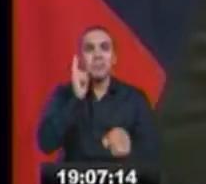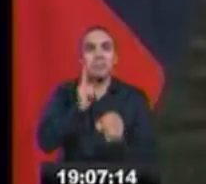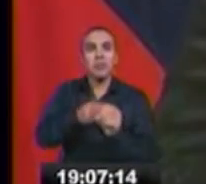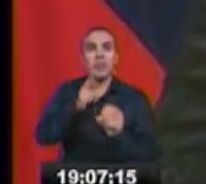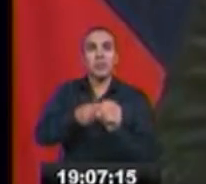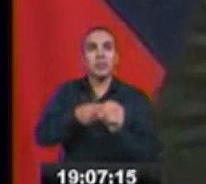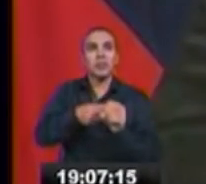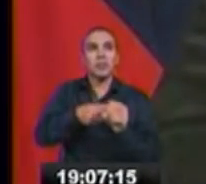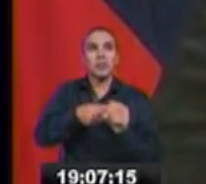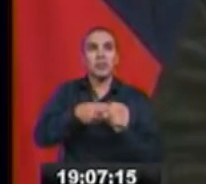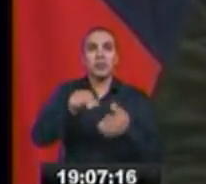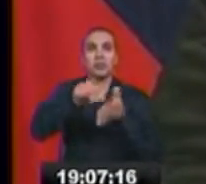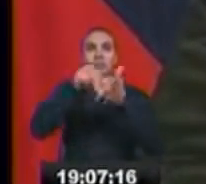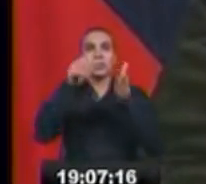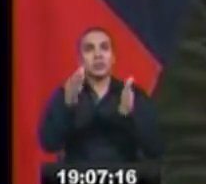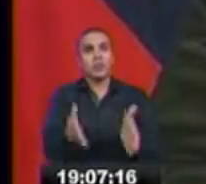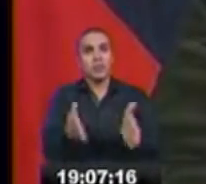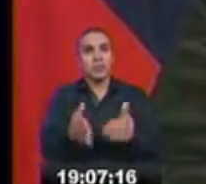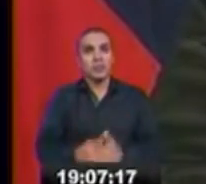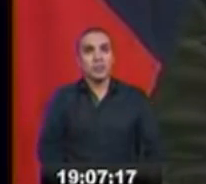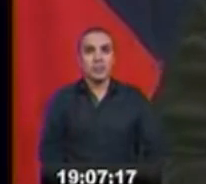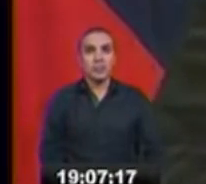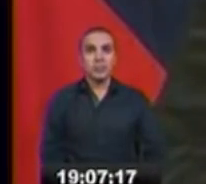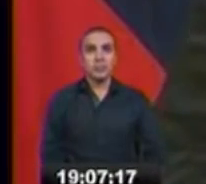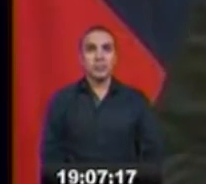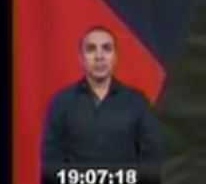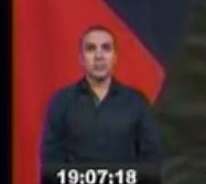participación ciudadana.